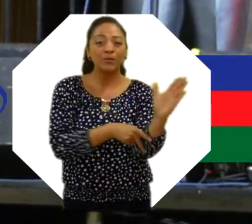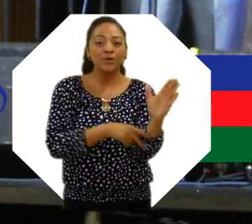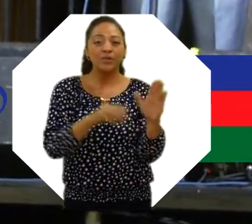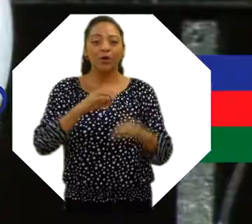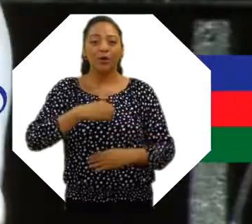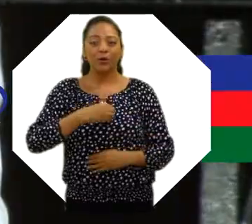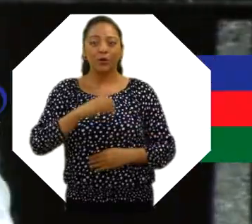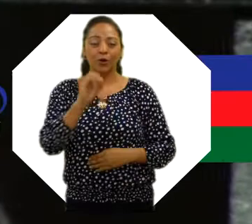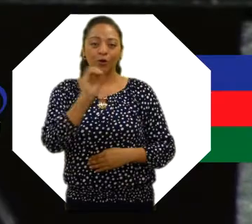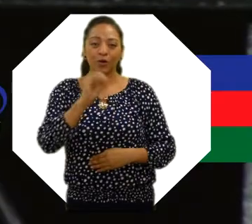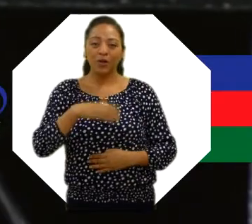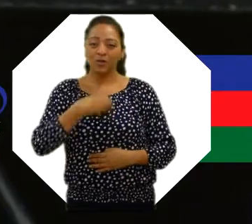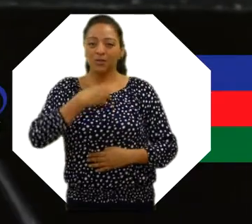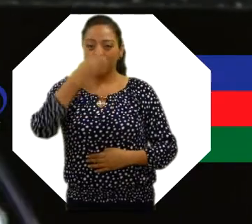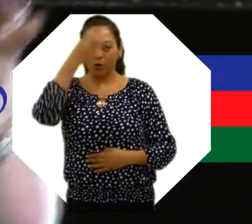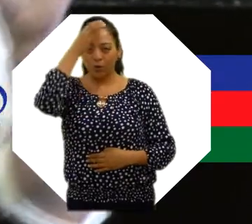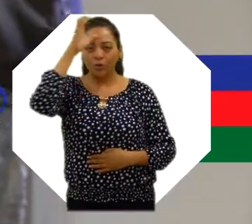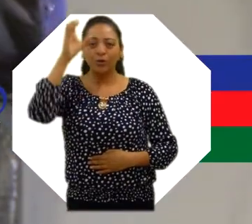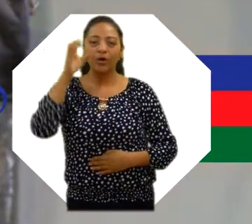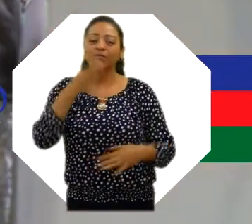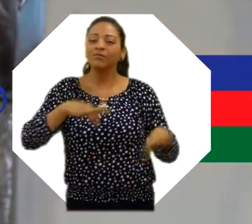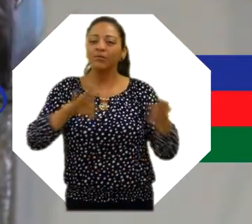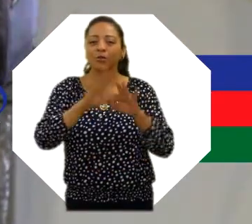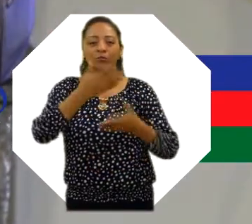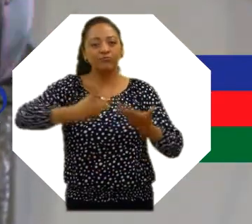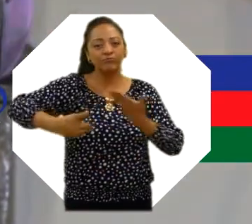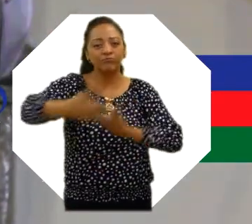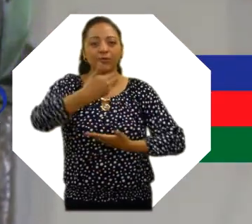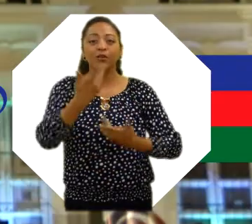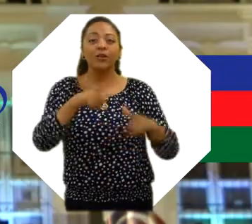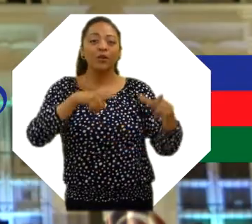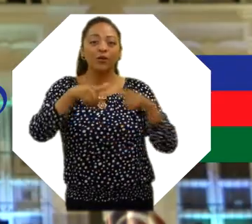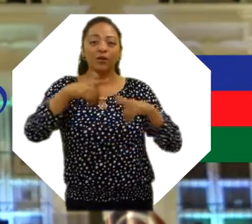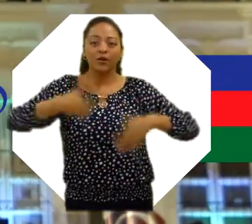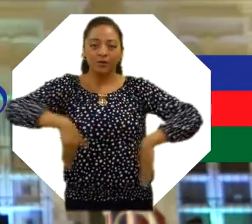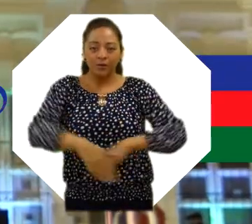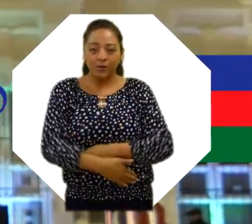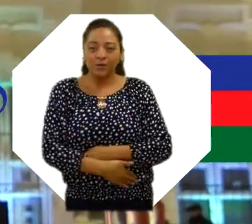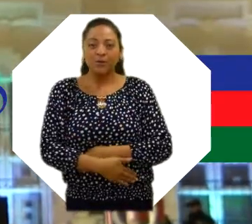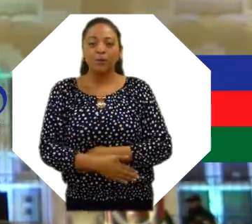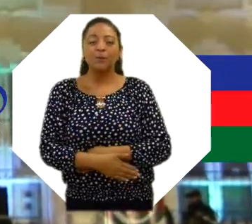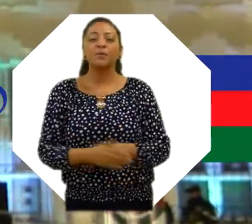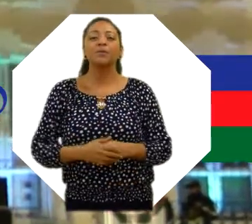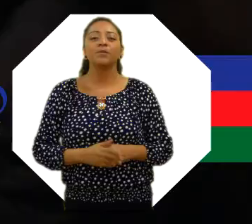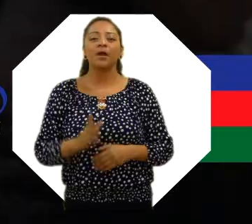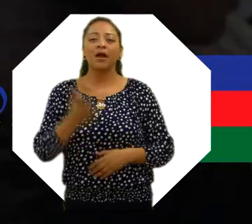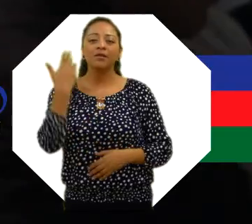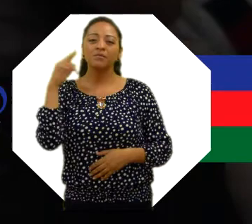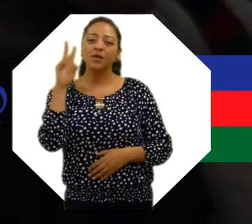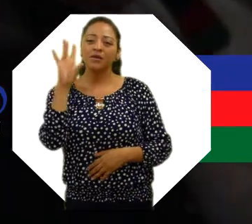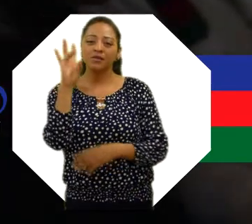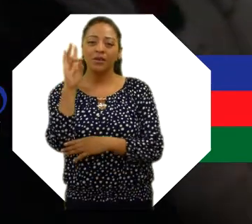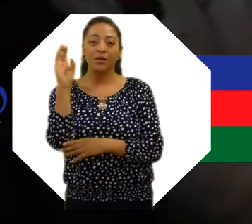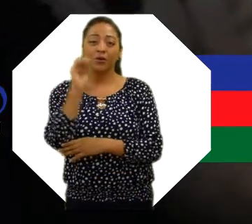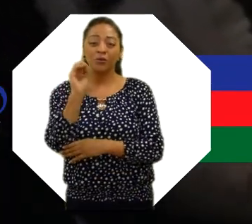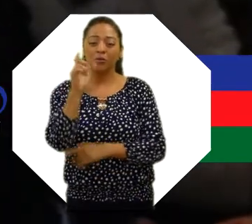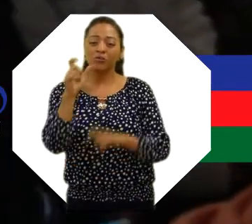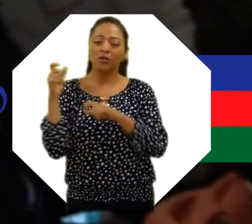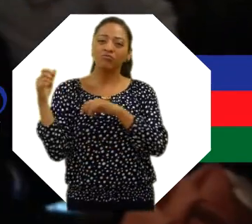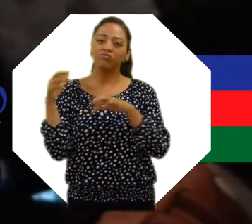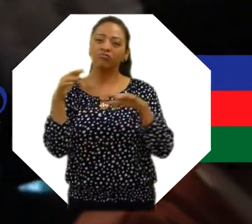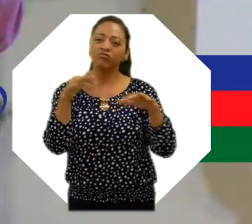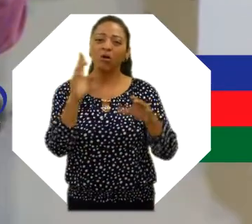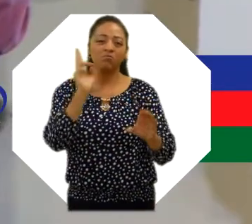la programación Octubre Cívico Cultural. El evento se realizó en el Pretil Municipal el pasado viernes 7 de octubre ante un buen número